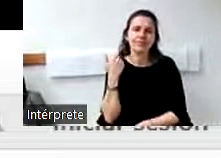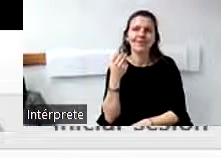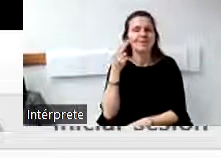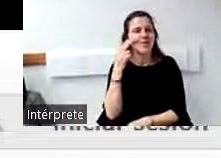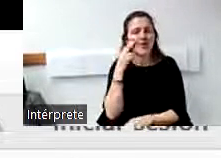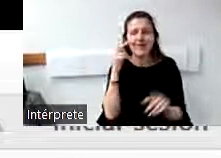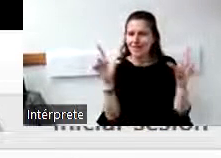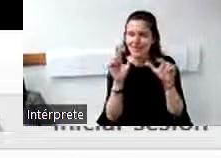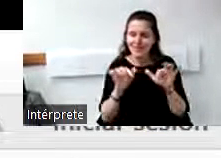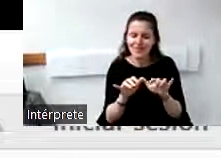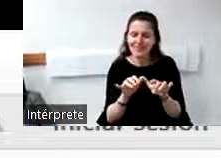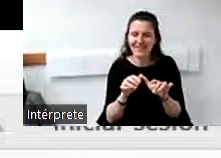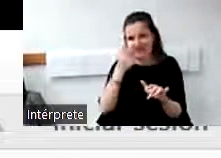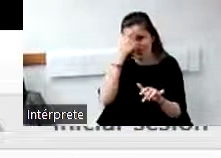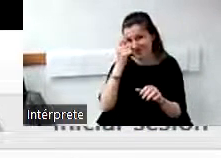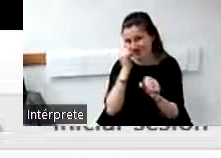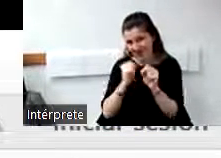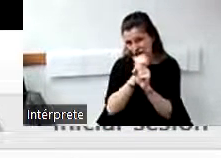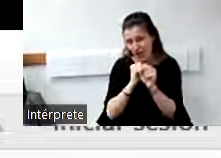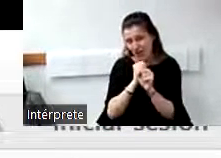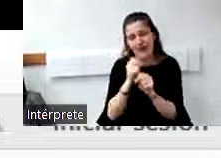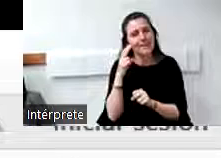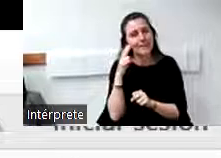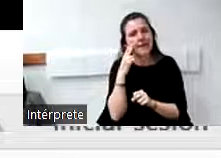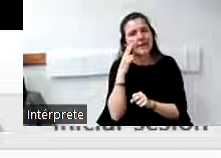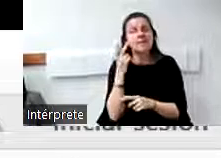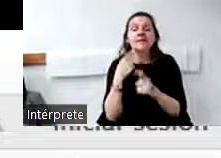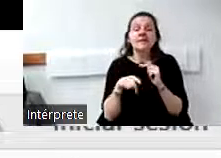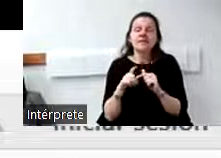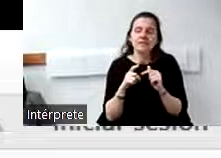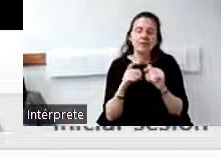pero está bueno saber que si una persona tiene